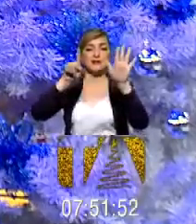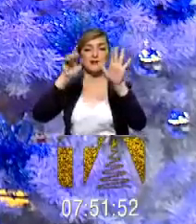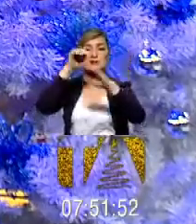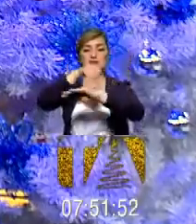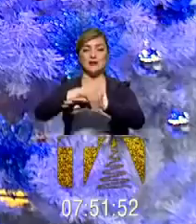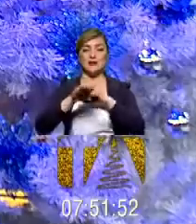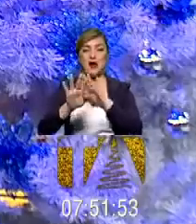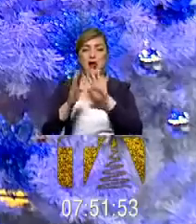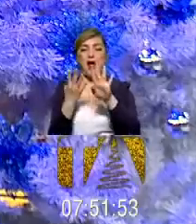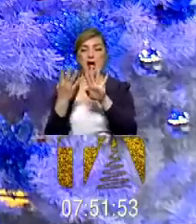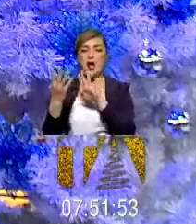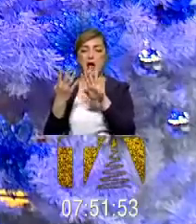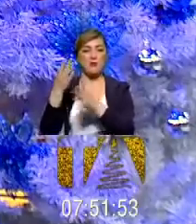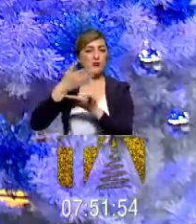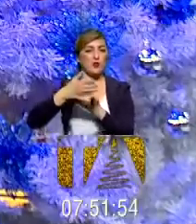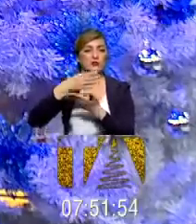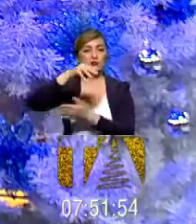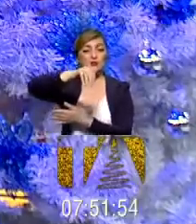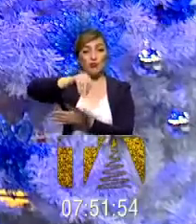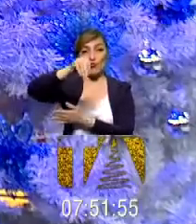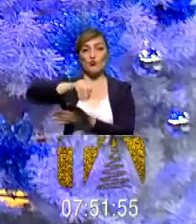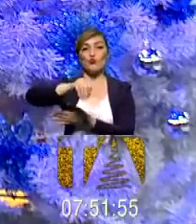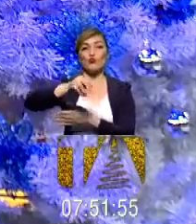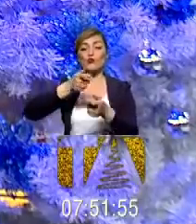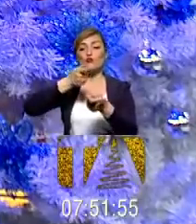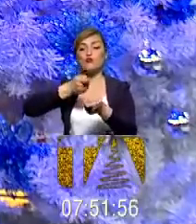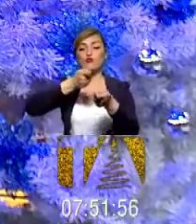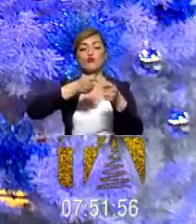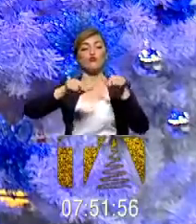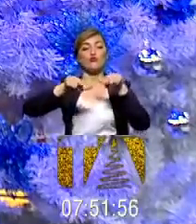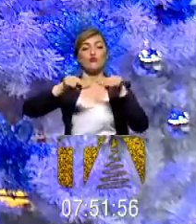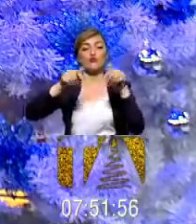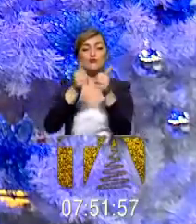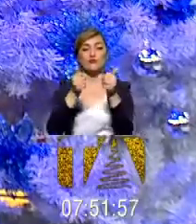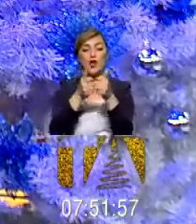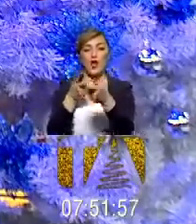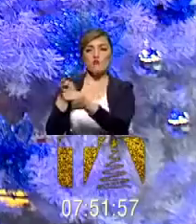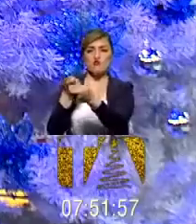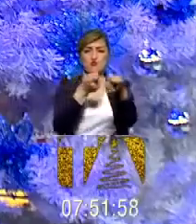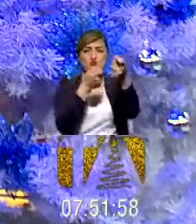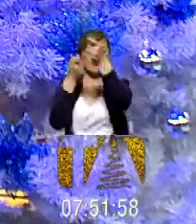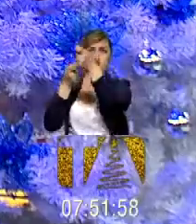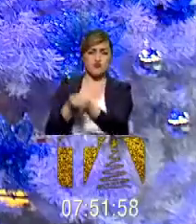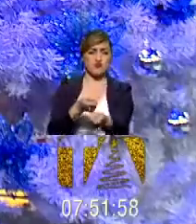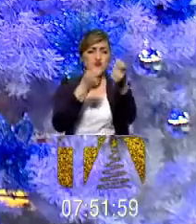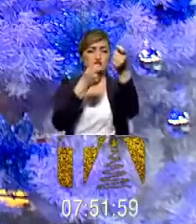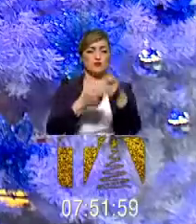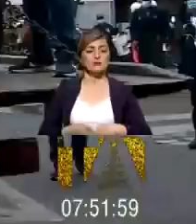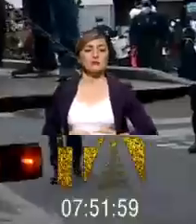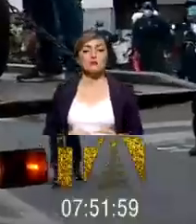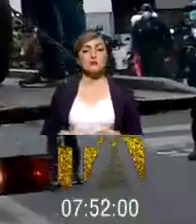evitar aglomeraciones, este martes hubo una nueva intervención en el lugar. Equipos de desinfección llegaron al sector